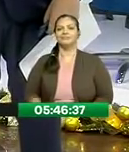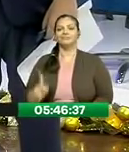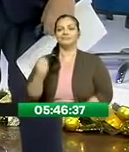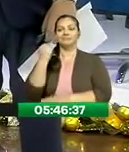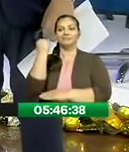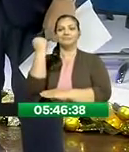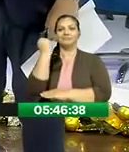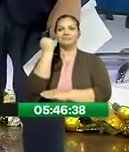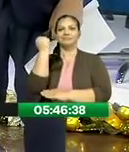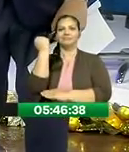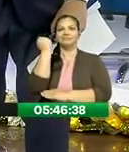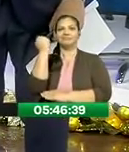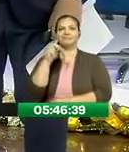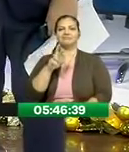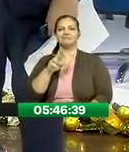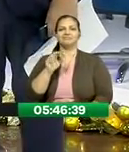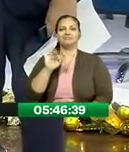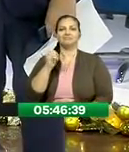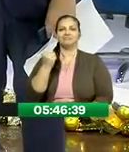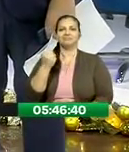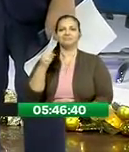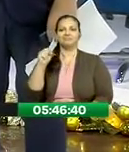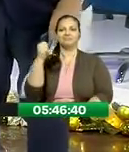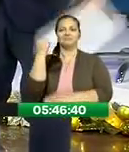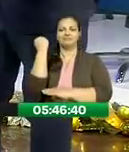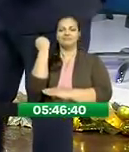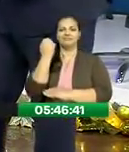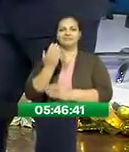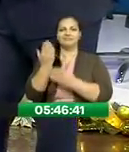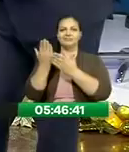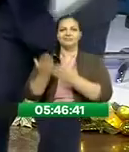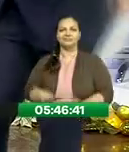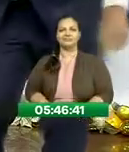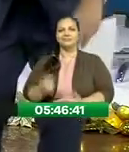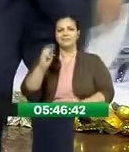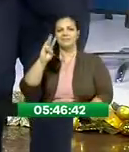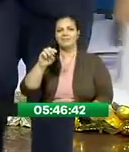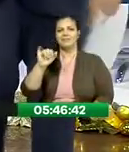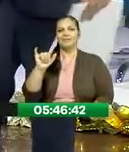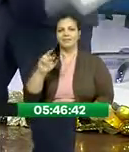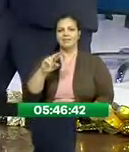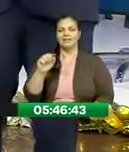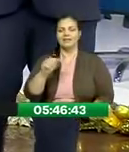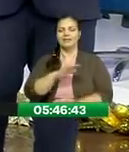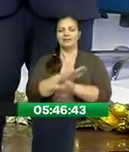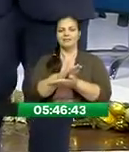de RTS, nada más y nada menos que Mana Montaño, la bomba.